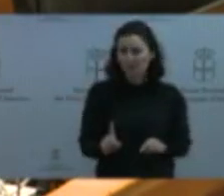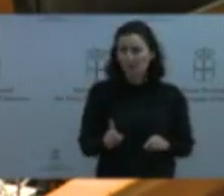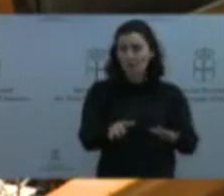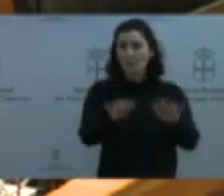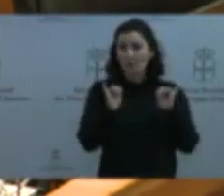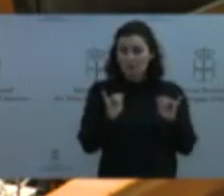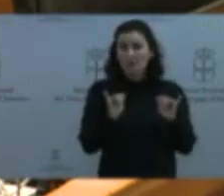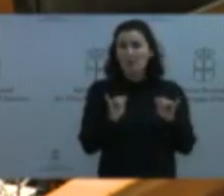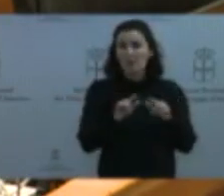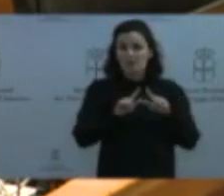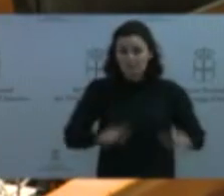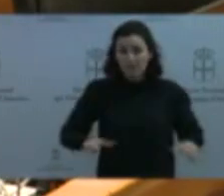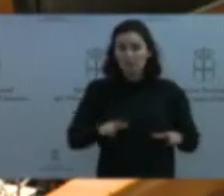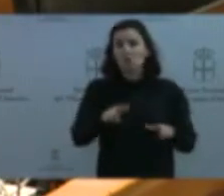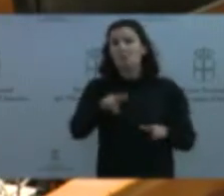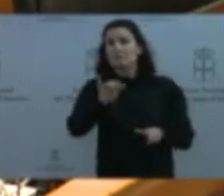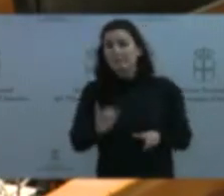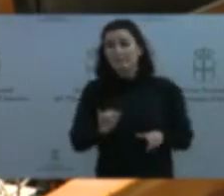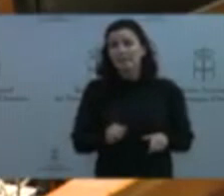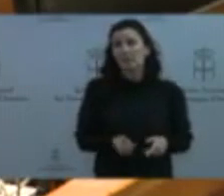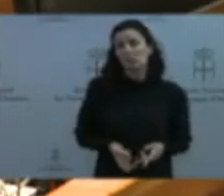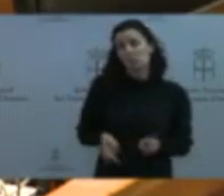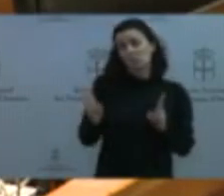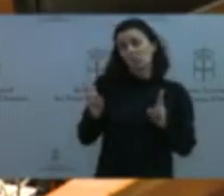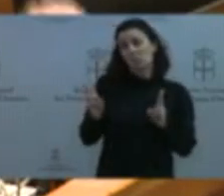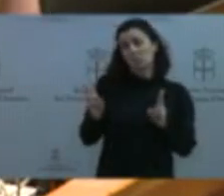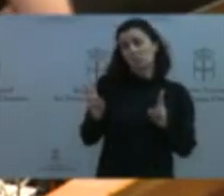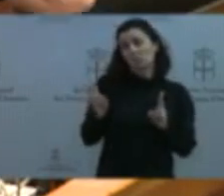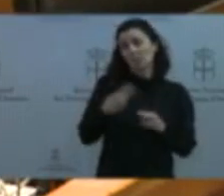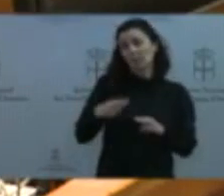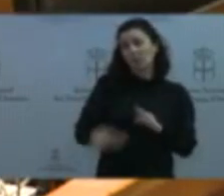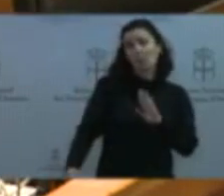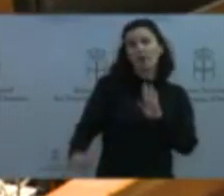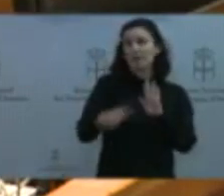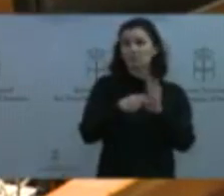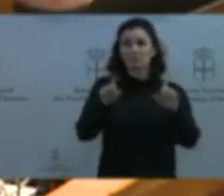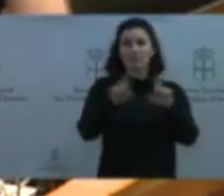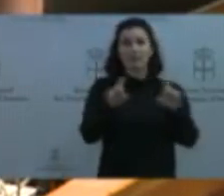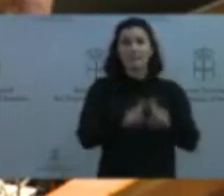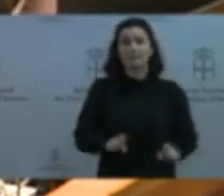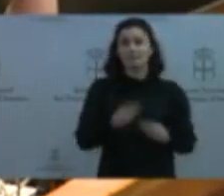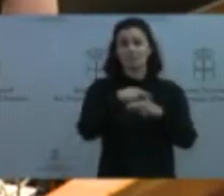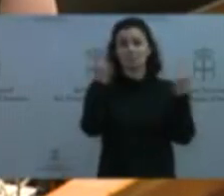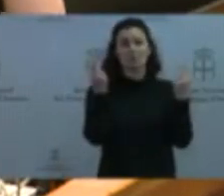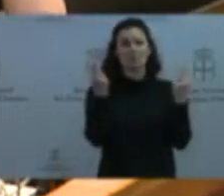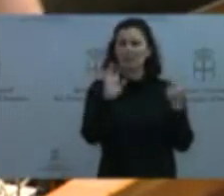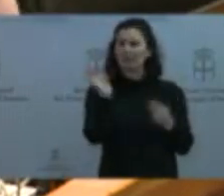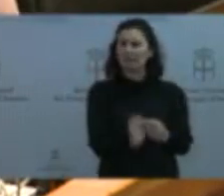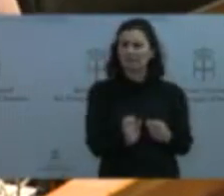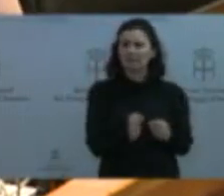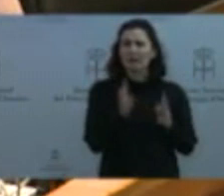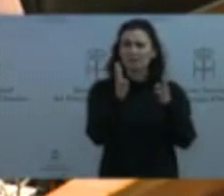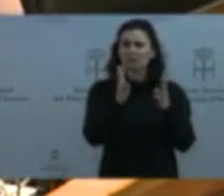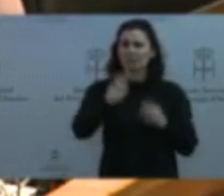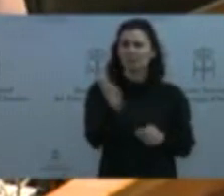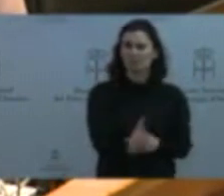políticas, ni de enchufismo ni de enchufes de las empresas públicas, ni de asesorías, ni de que nos hayan hecho el puesto